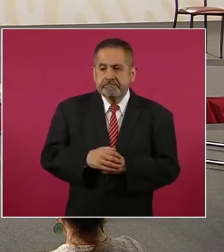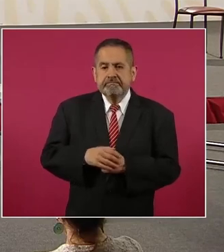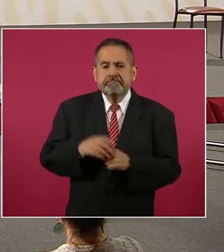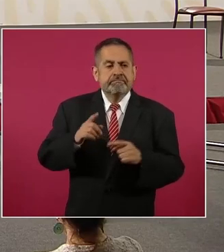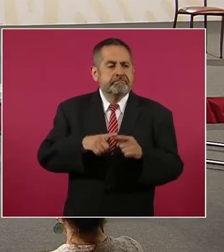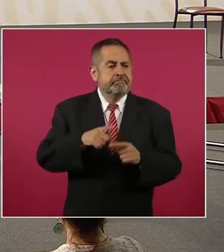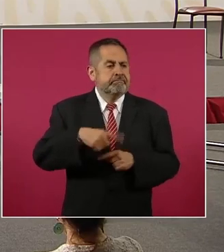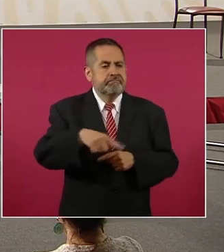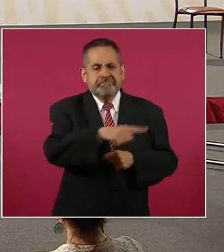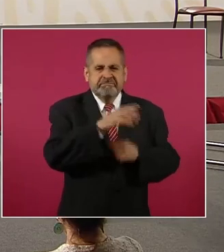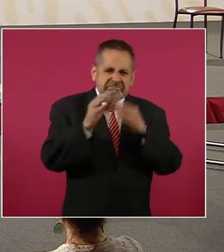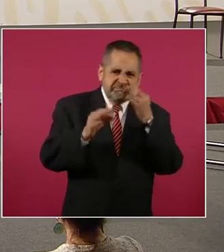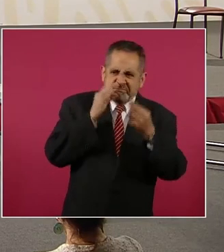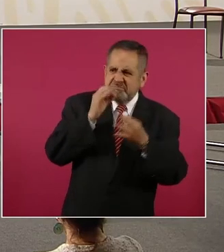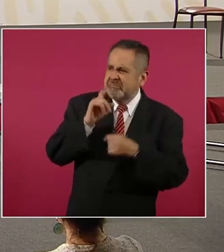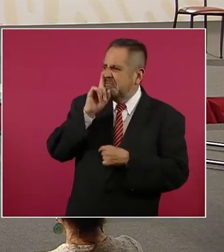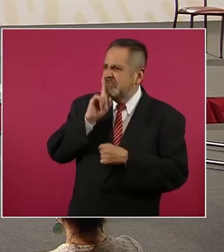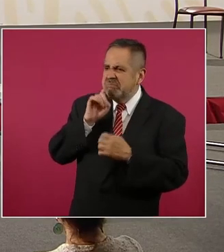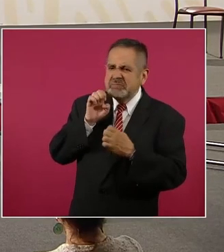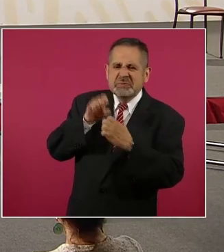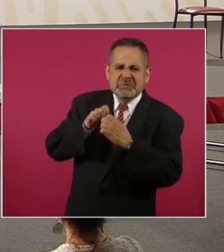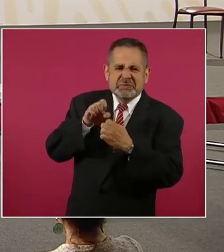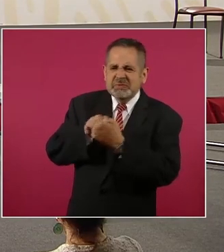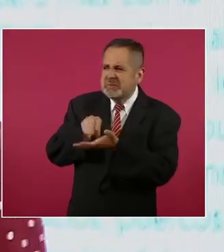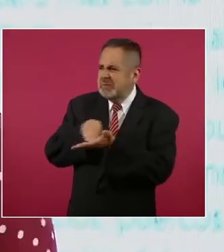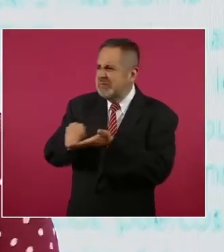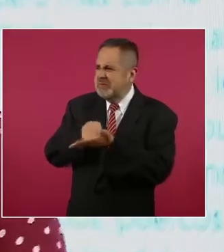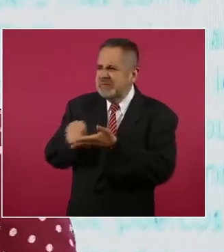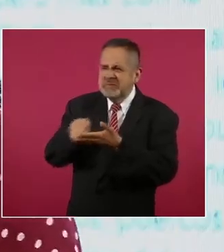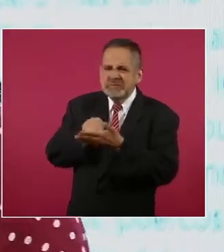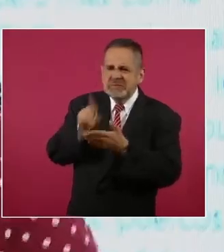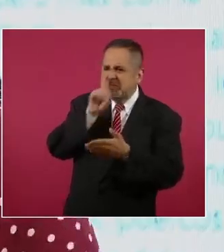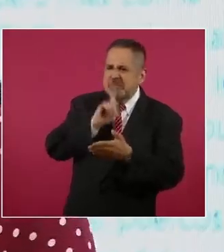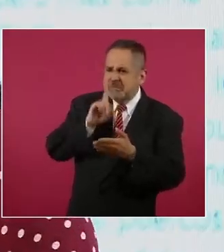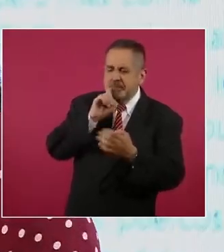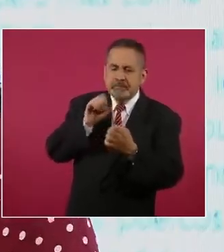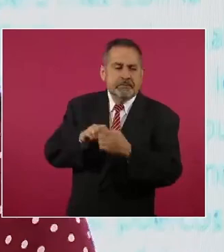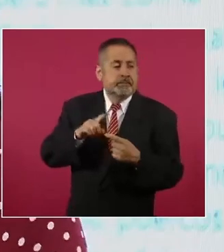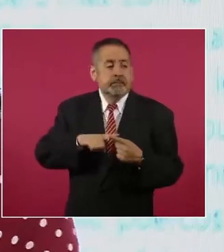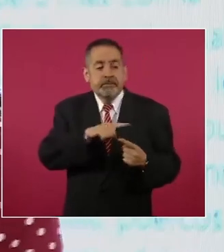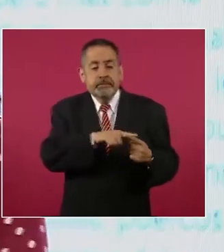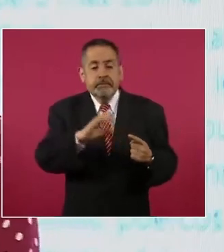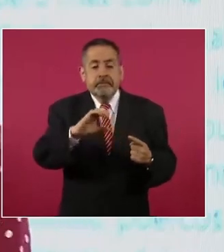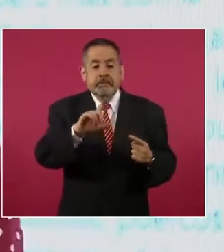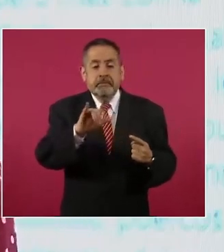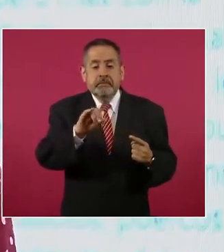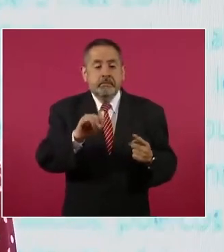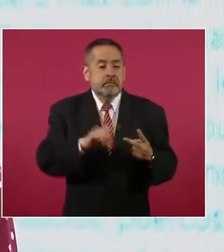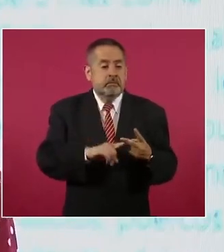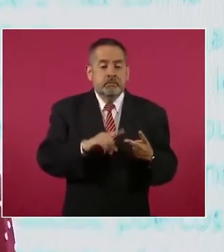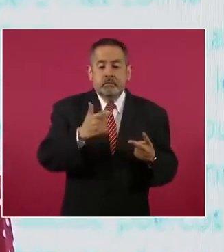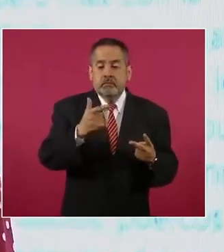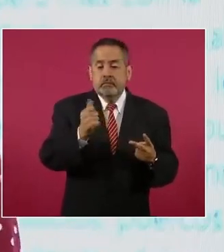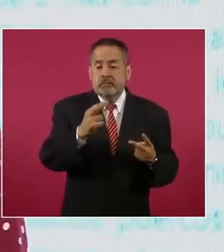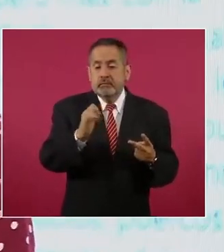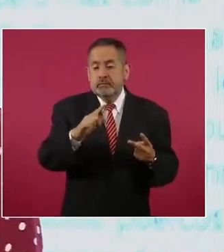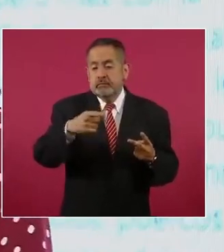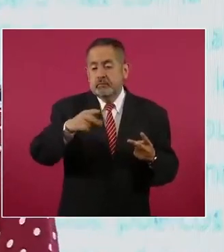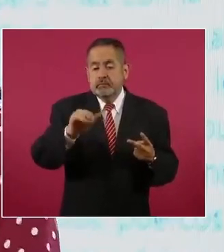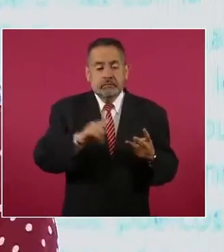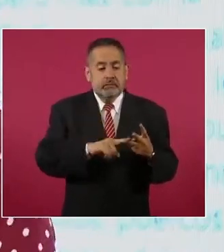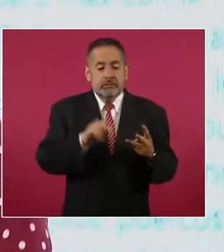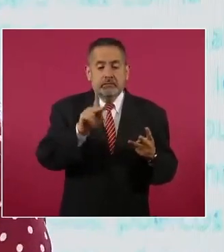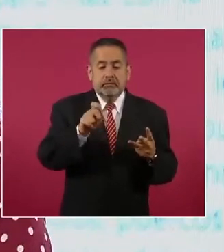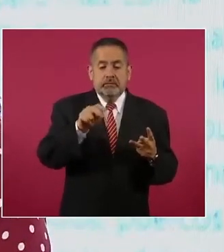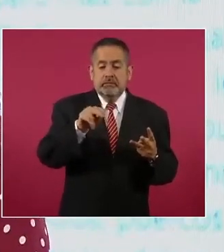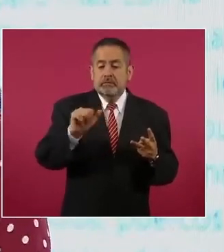de esta campaña de desinformación han sido, por supuesto, Claudio X. González, Gabriel Cuadri, Kenia